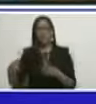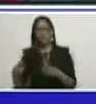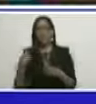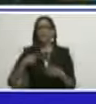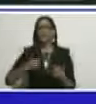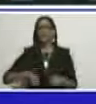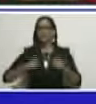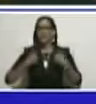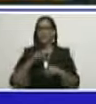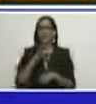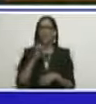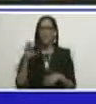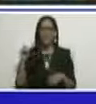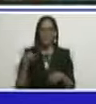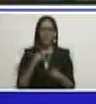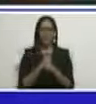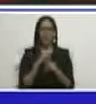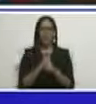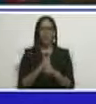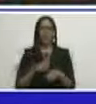más de 500 obras por entregar,